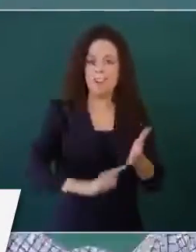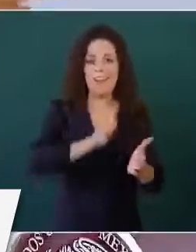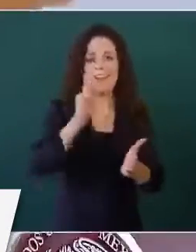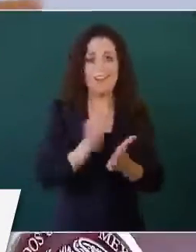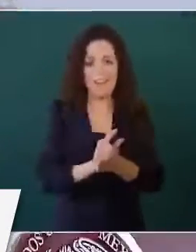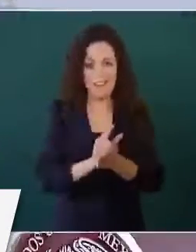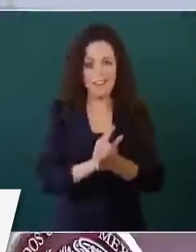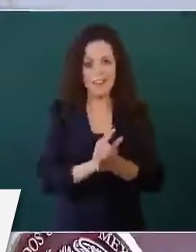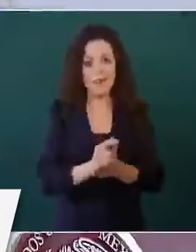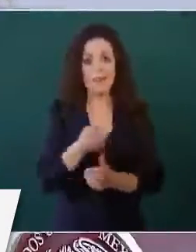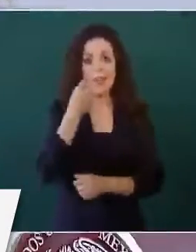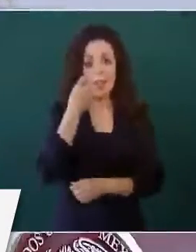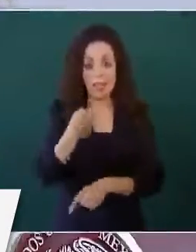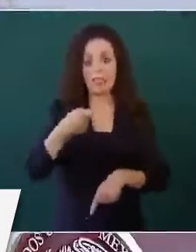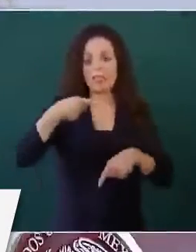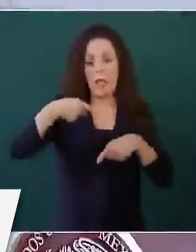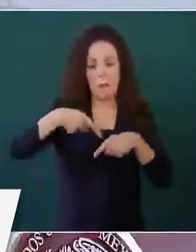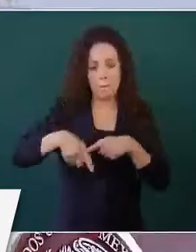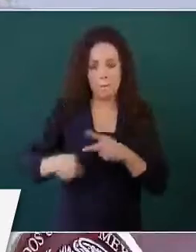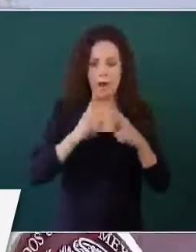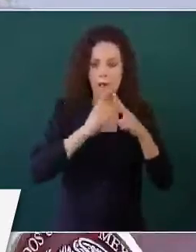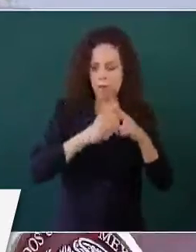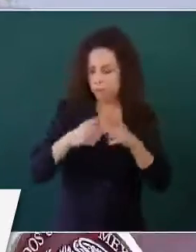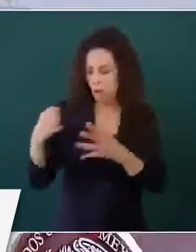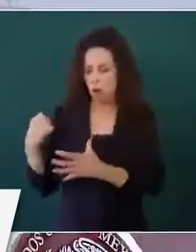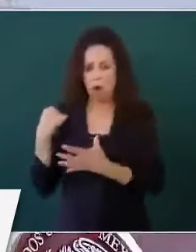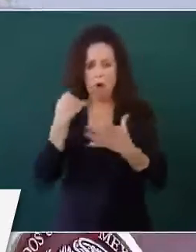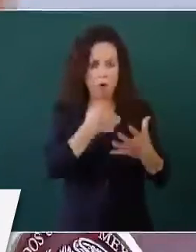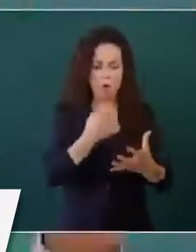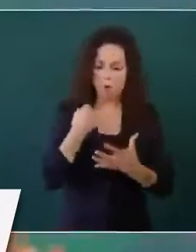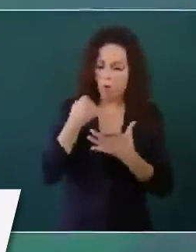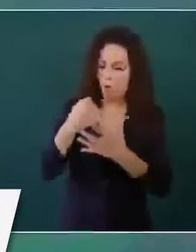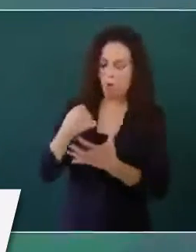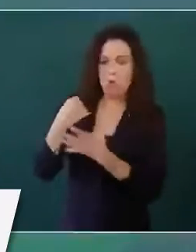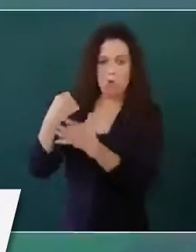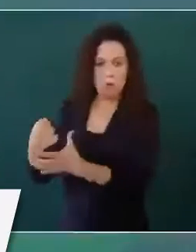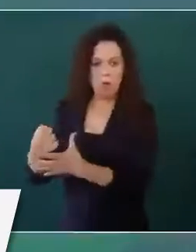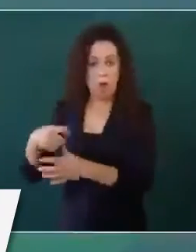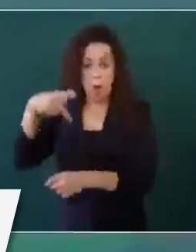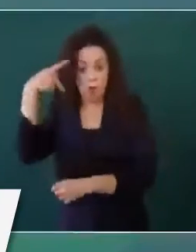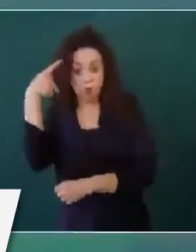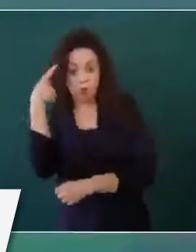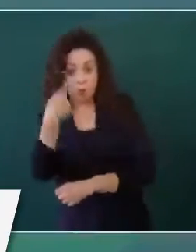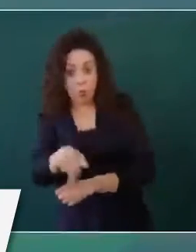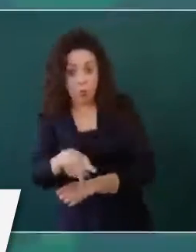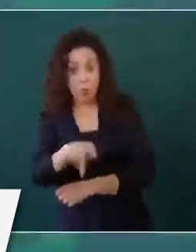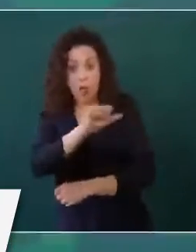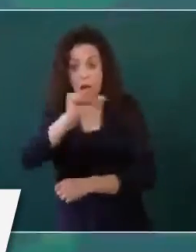se hace la distribución de los recursos y lo que le corresponde a Tamaulipas se entrega.